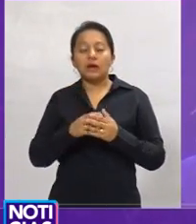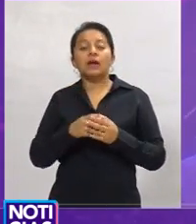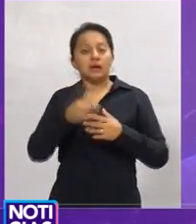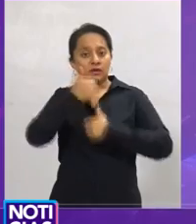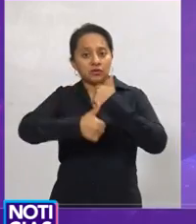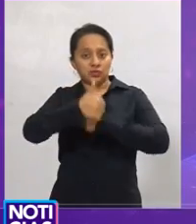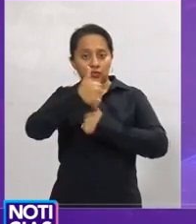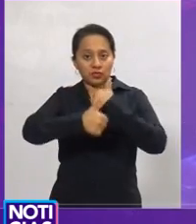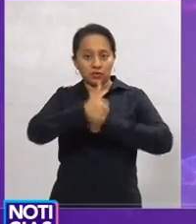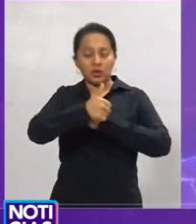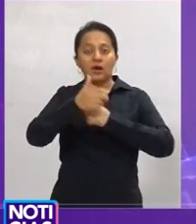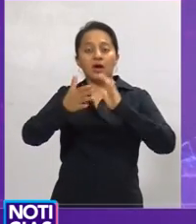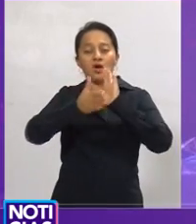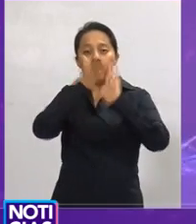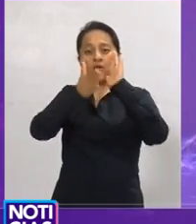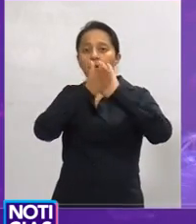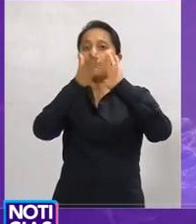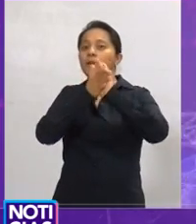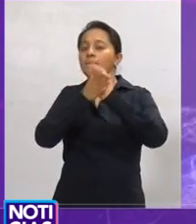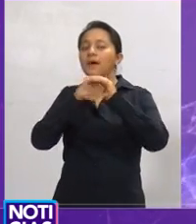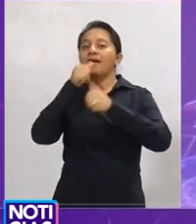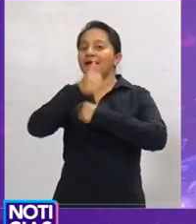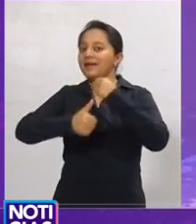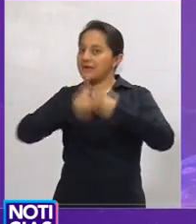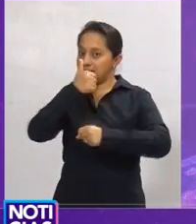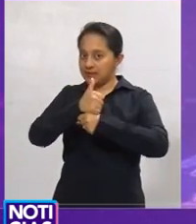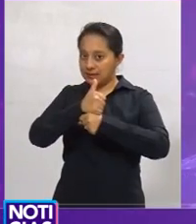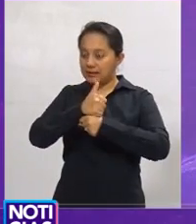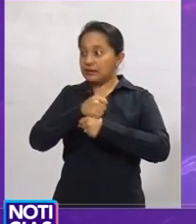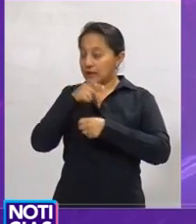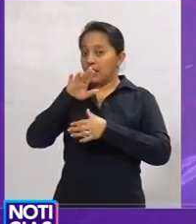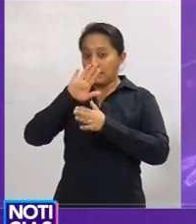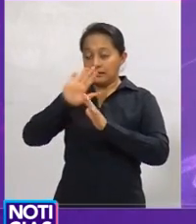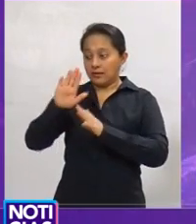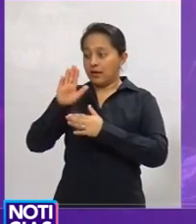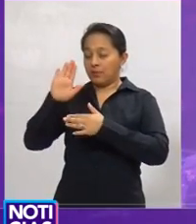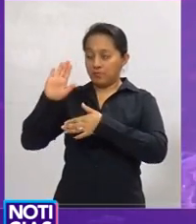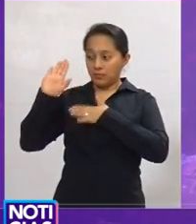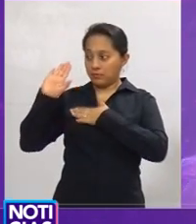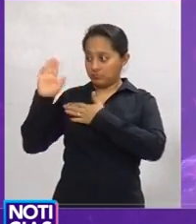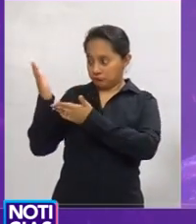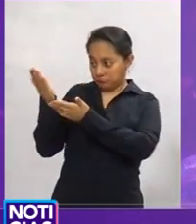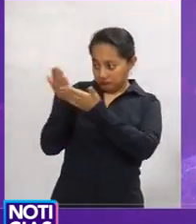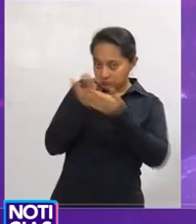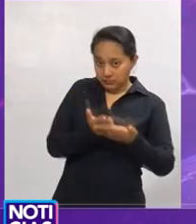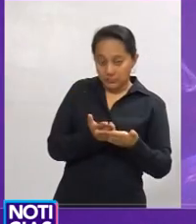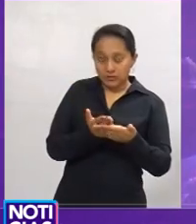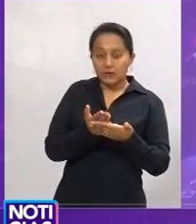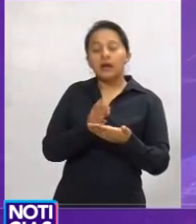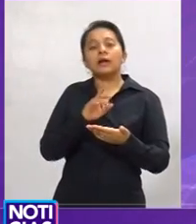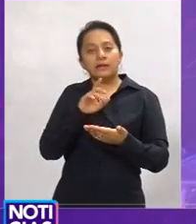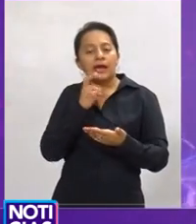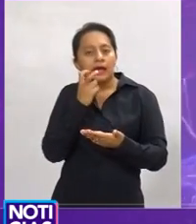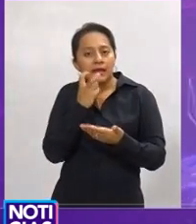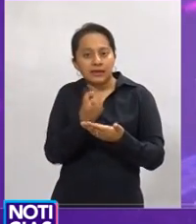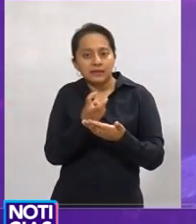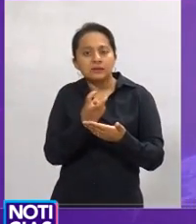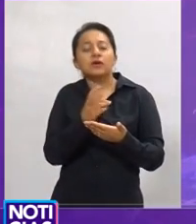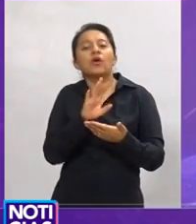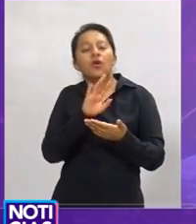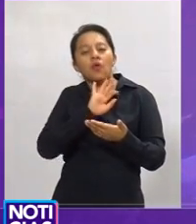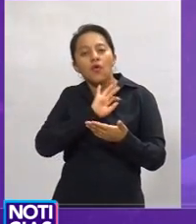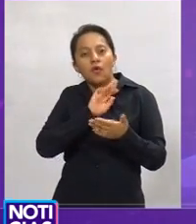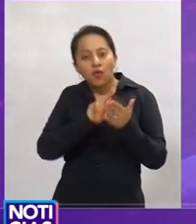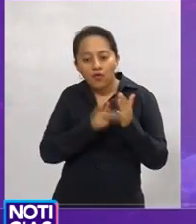lleguen los que se vean comprometido para dicha acción se aplicarán en reencarpetamiento de la ciudad, representando 300 kilómetros